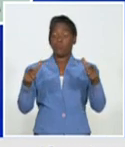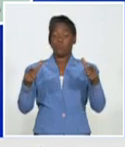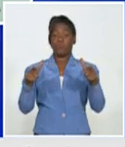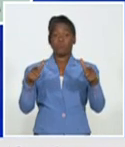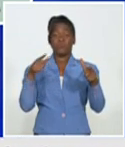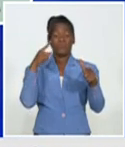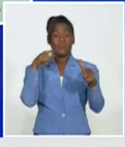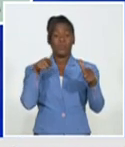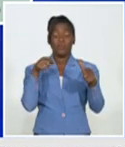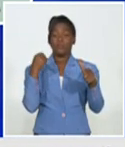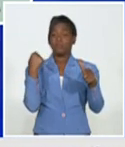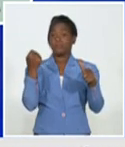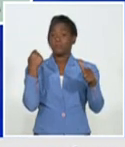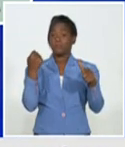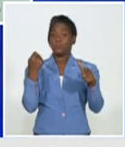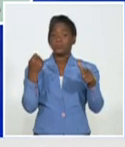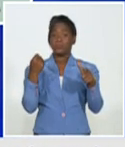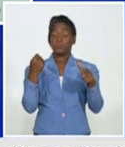número de casos,